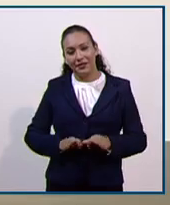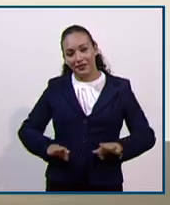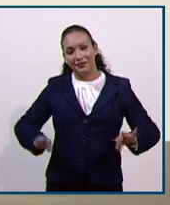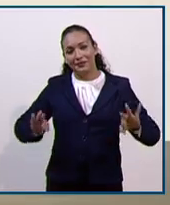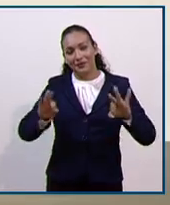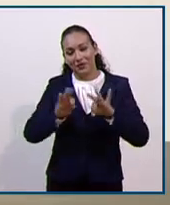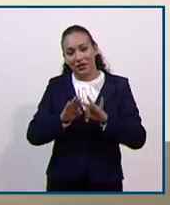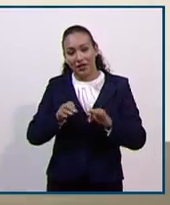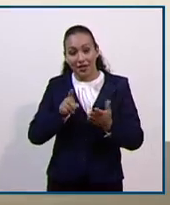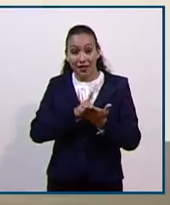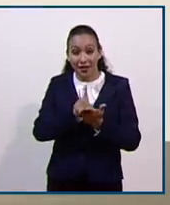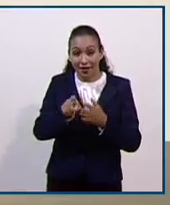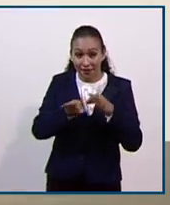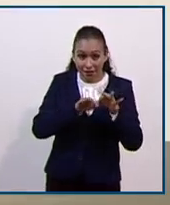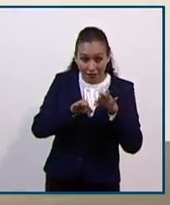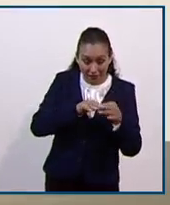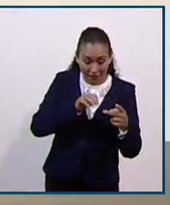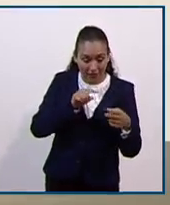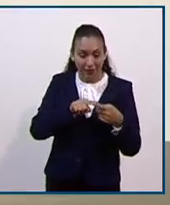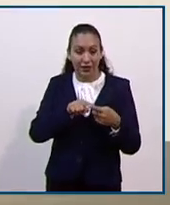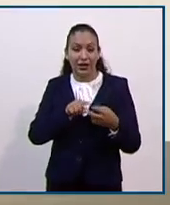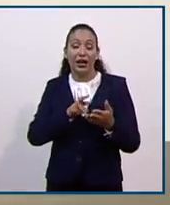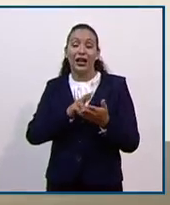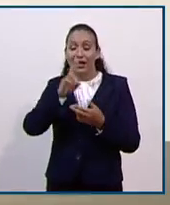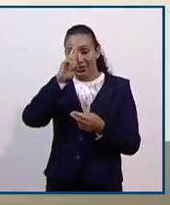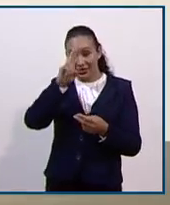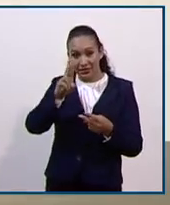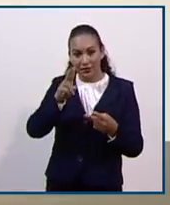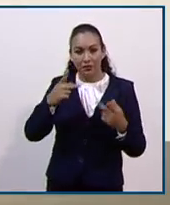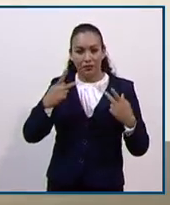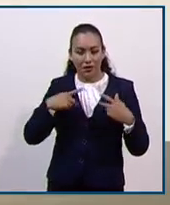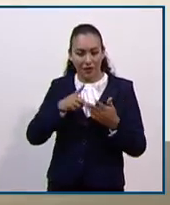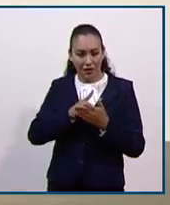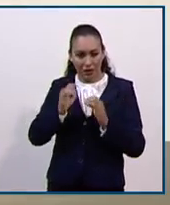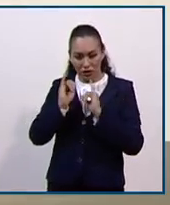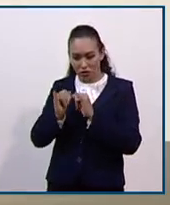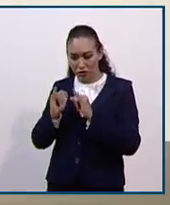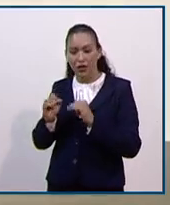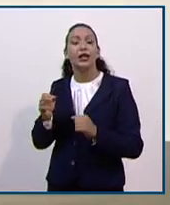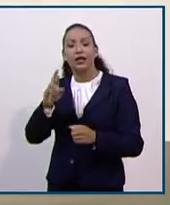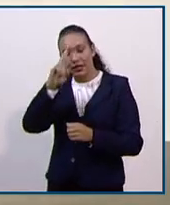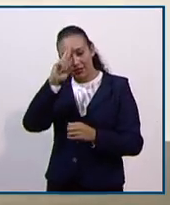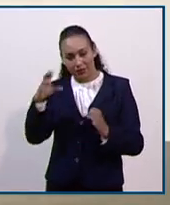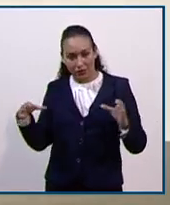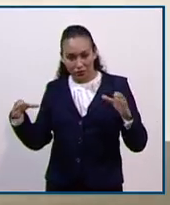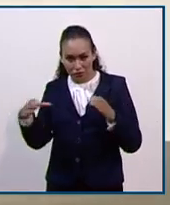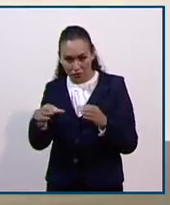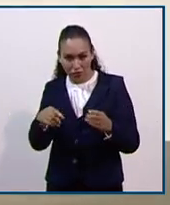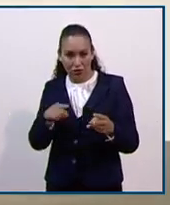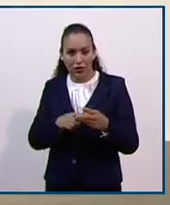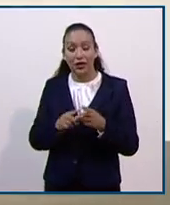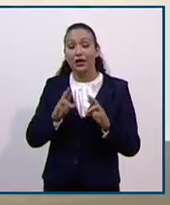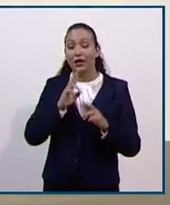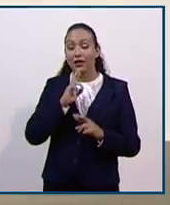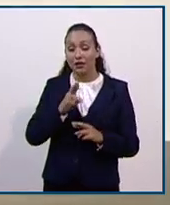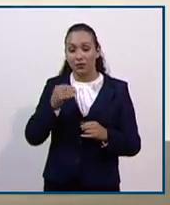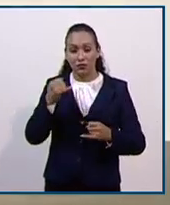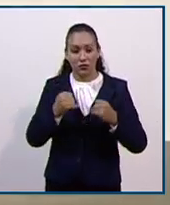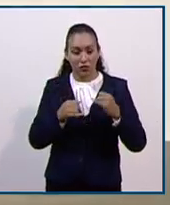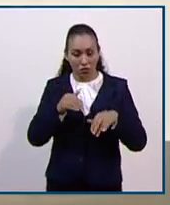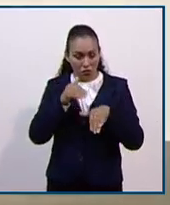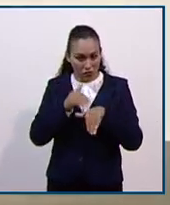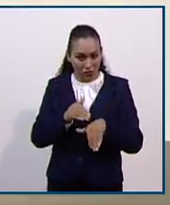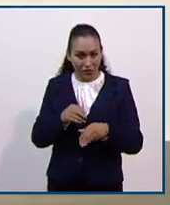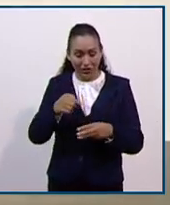derecho laboral, el respeto a los derechos individuales y colectivos y la jurisdicción laboral